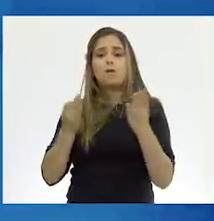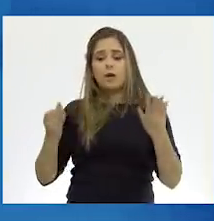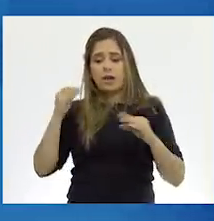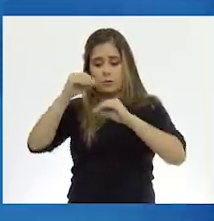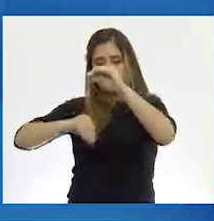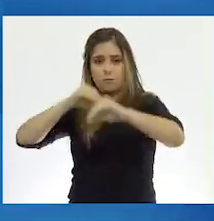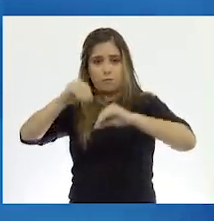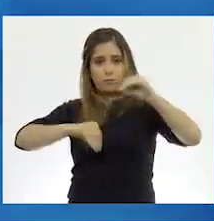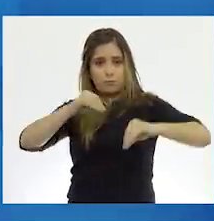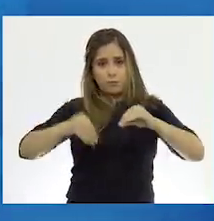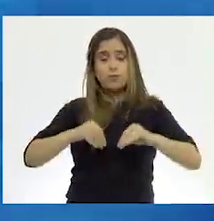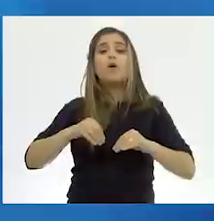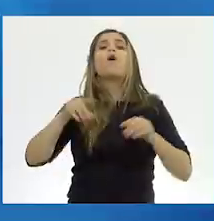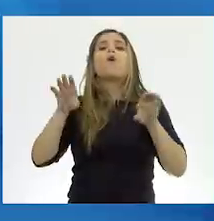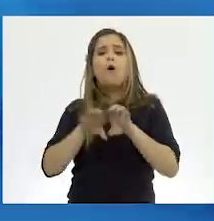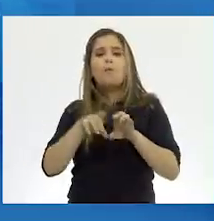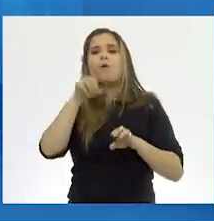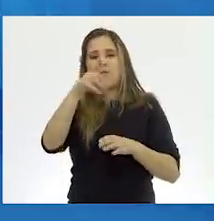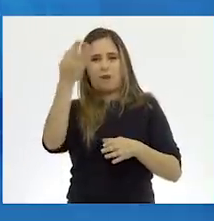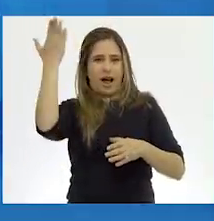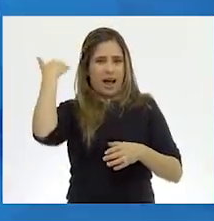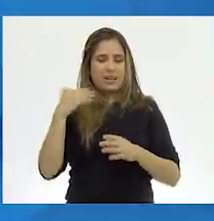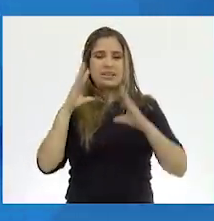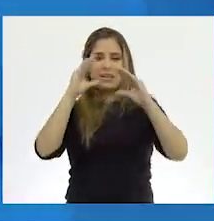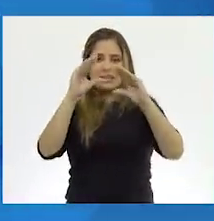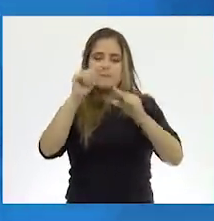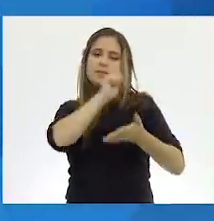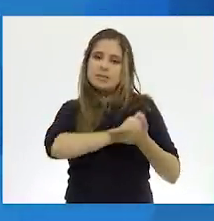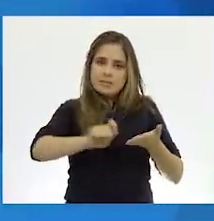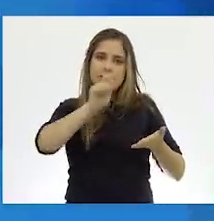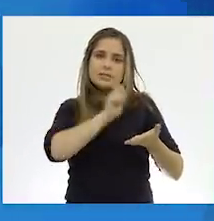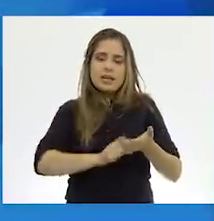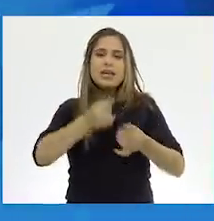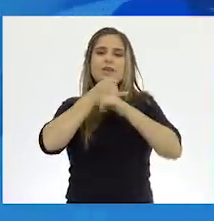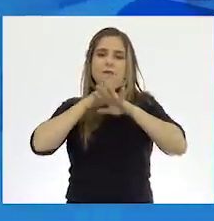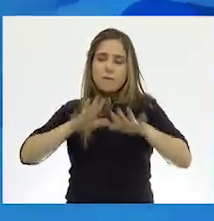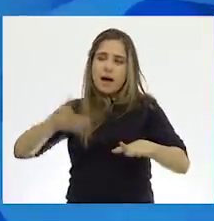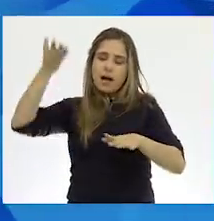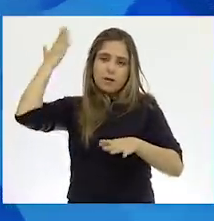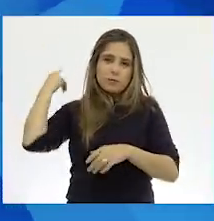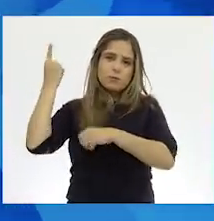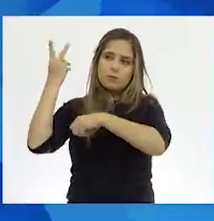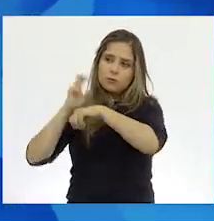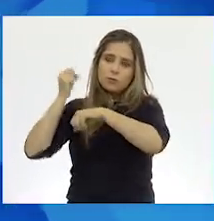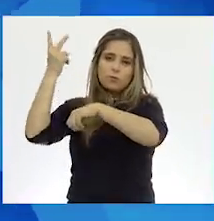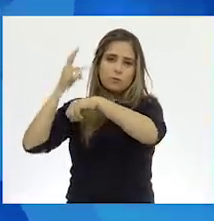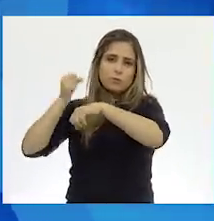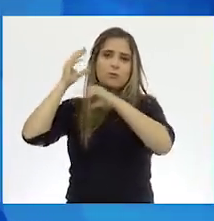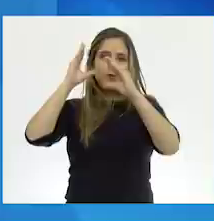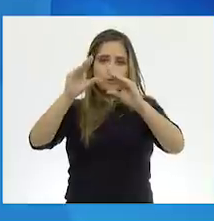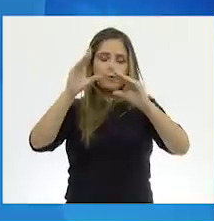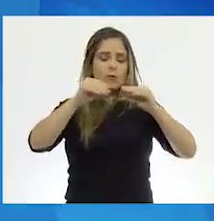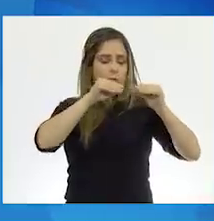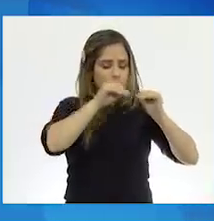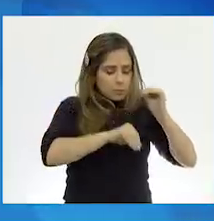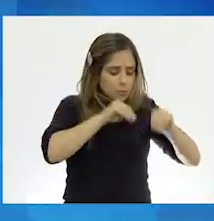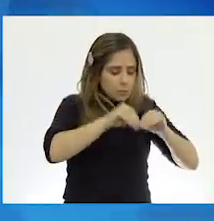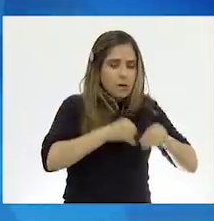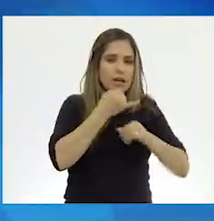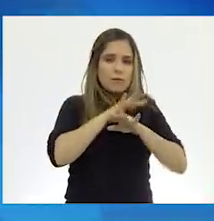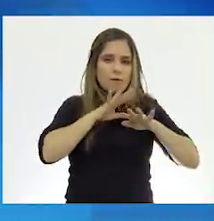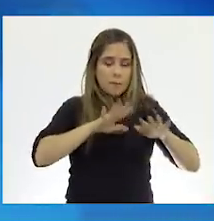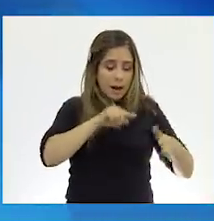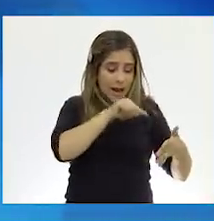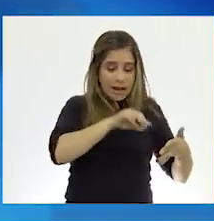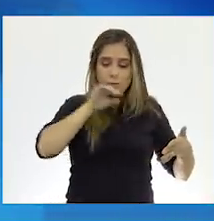cuaderno. Si recuerdan, la semana pasada escribimos toda la información que recabamos e hicimos el diagrama que nos tocaba. Vamos leyendo uno y